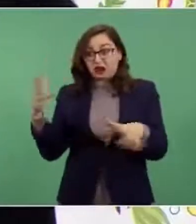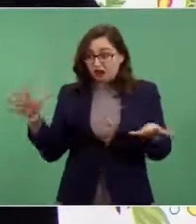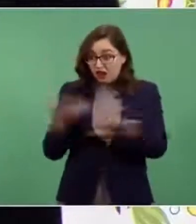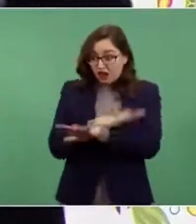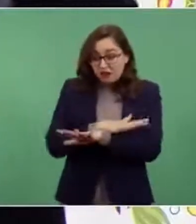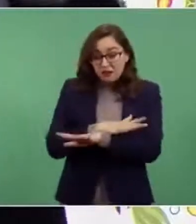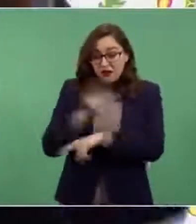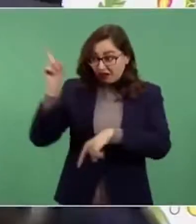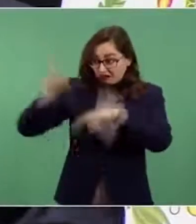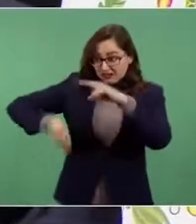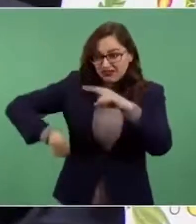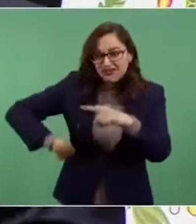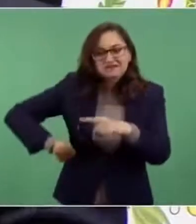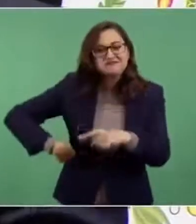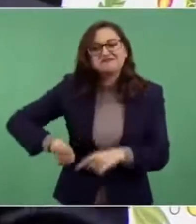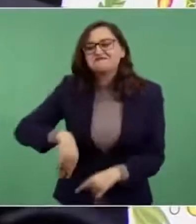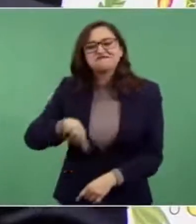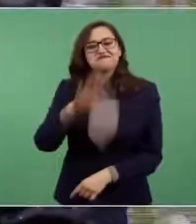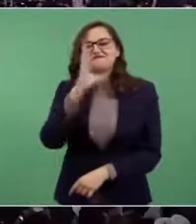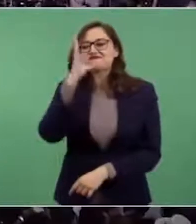México.